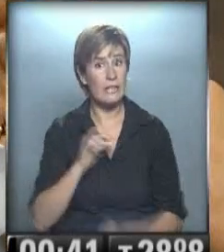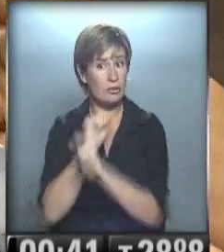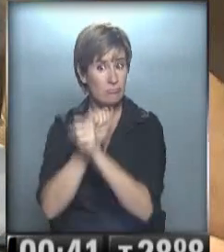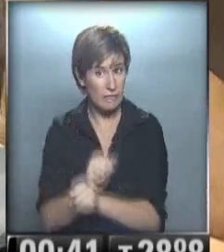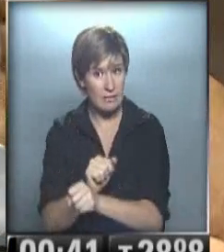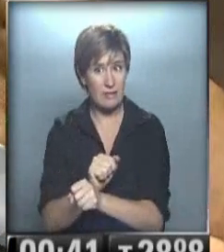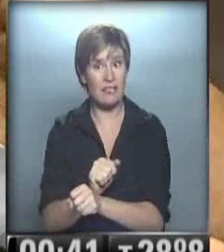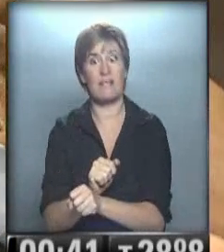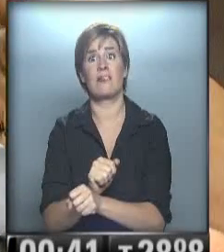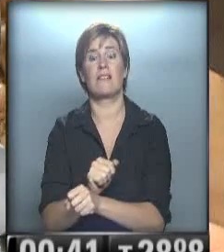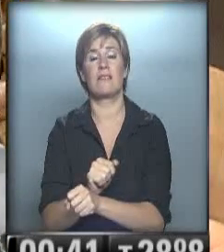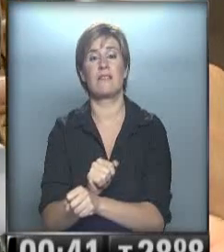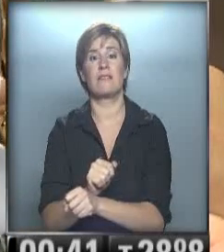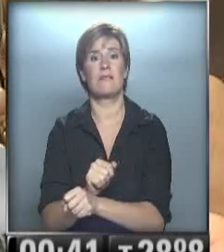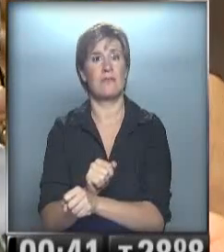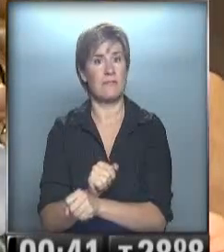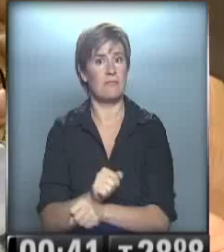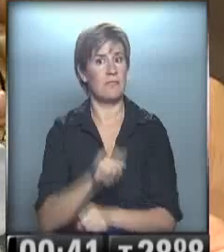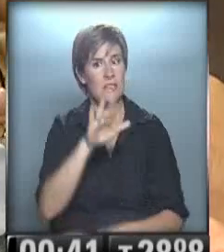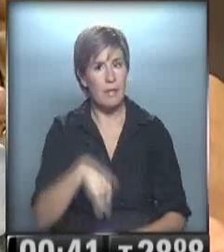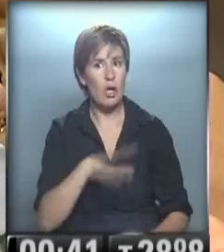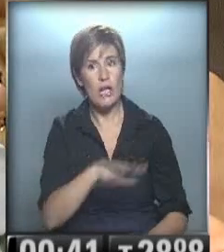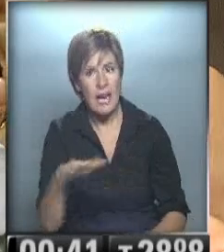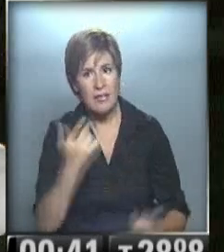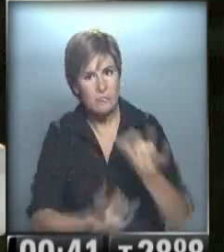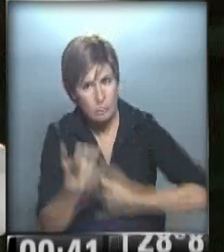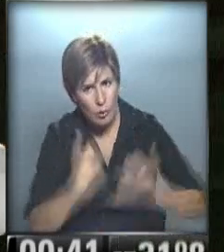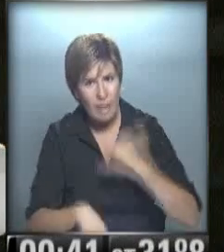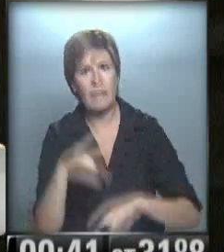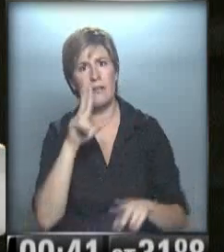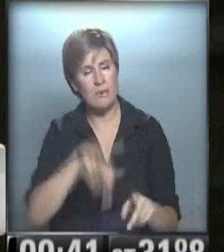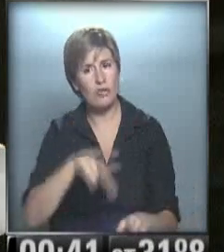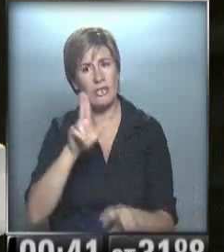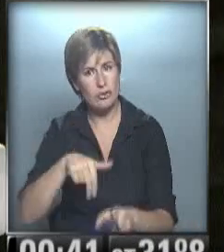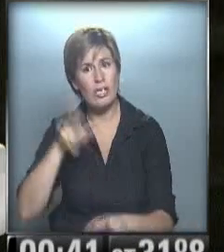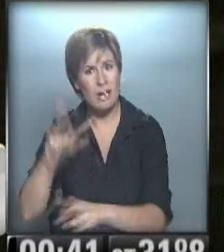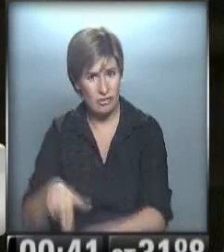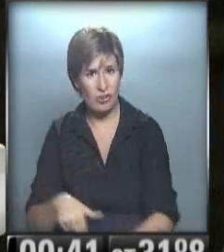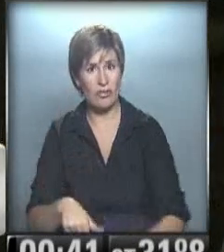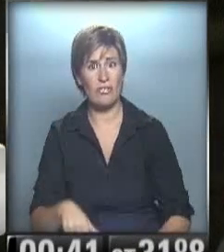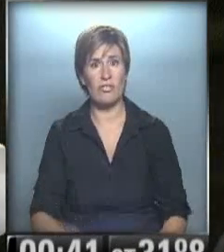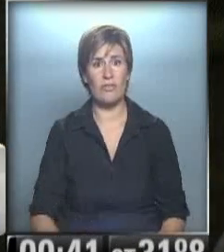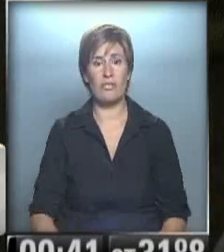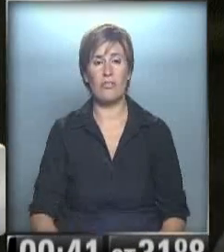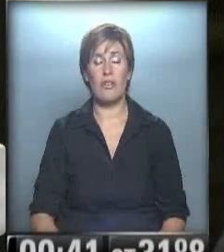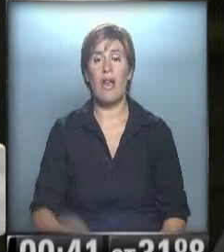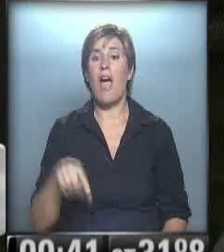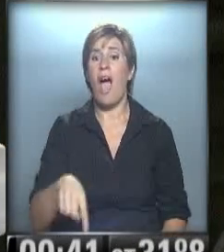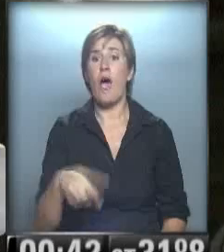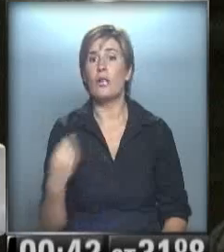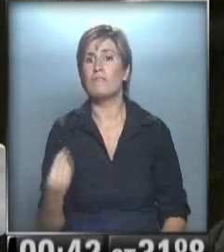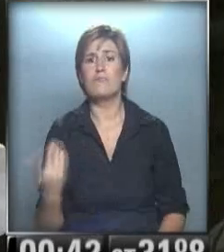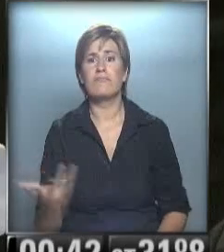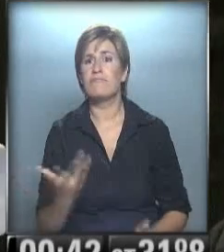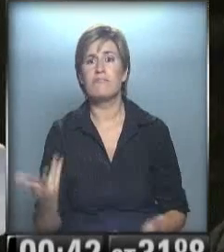¿sí? Certificaron que todas las cosas que los nenes decían era cierta, pero no sé en qué